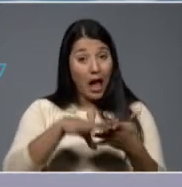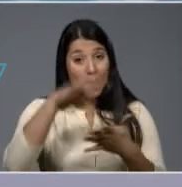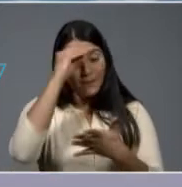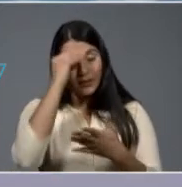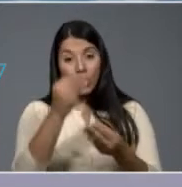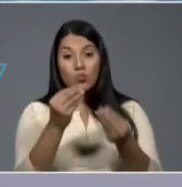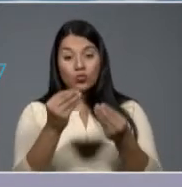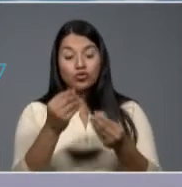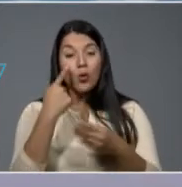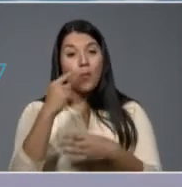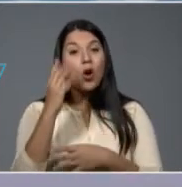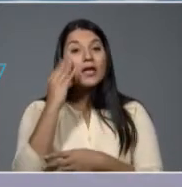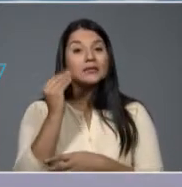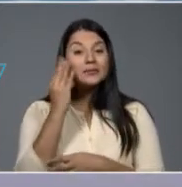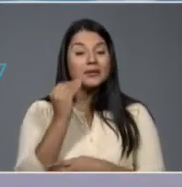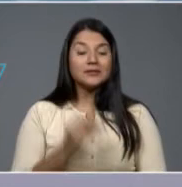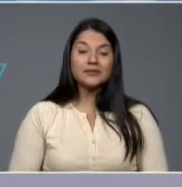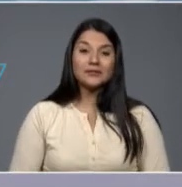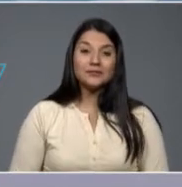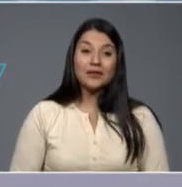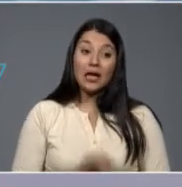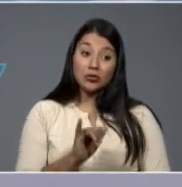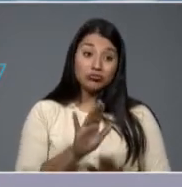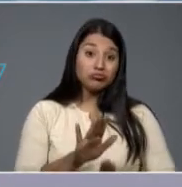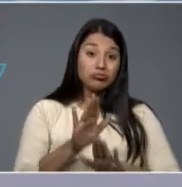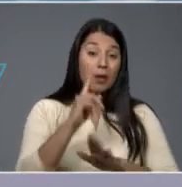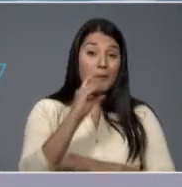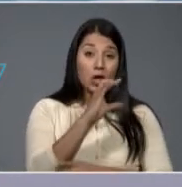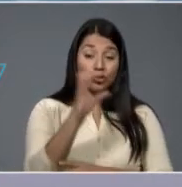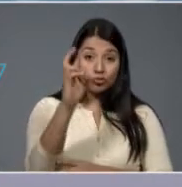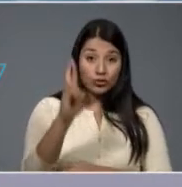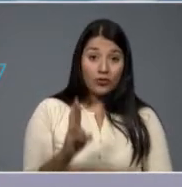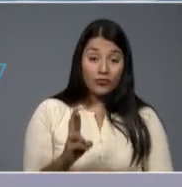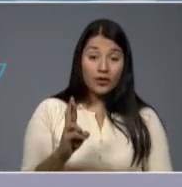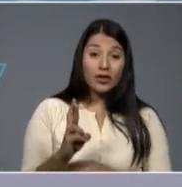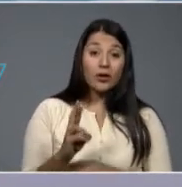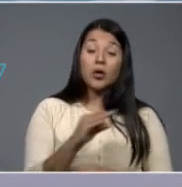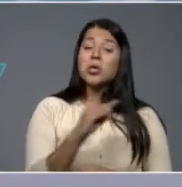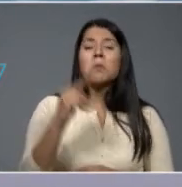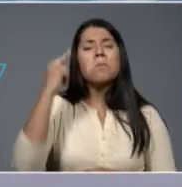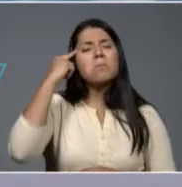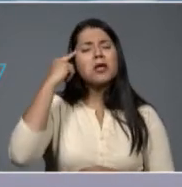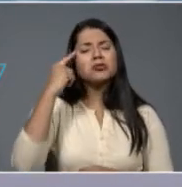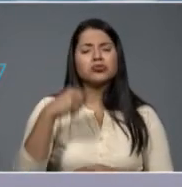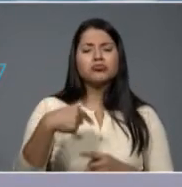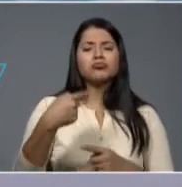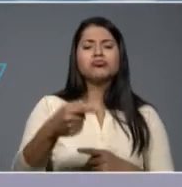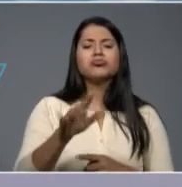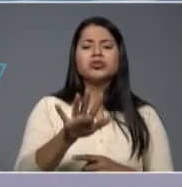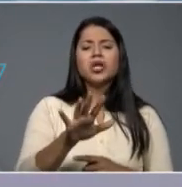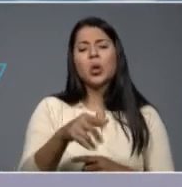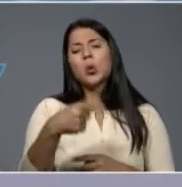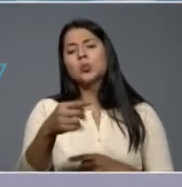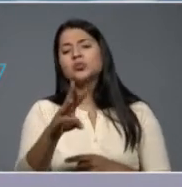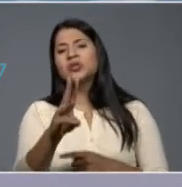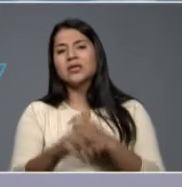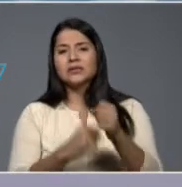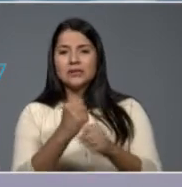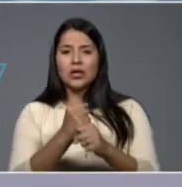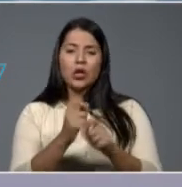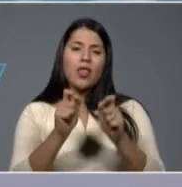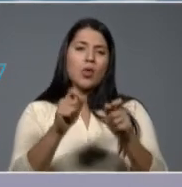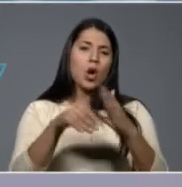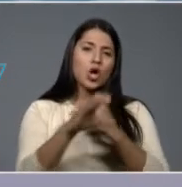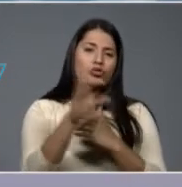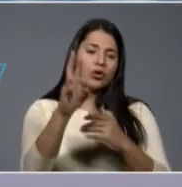generando, ciertamente es una riqueza tremenda para el país y vaticino que en 5 o 6 años la educación costarricense marcará cierta diferencia en torno al